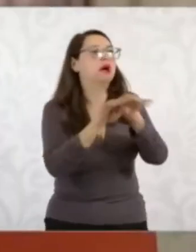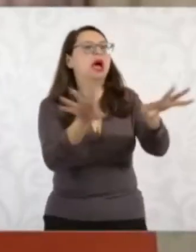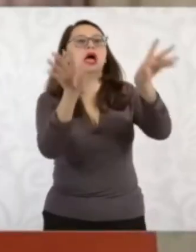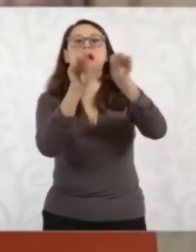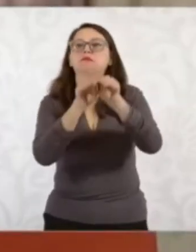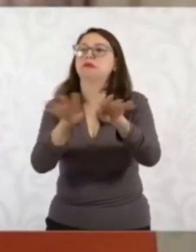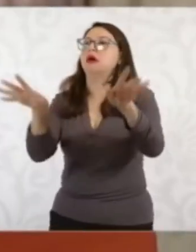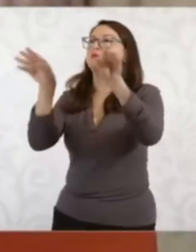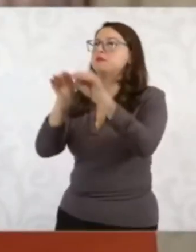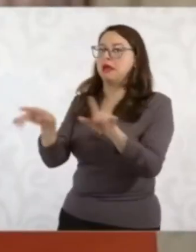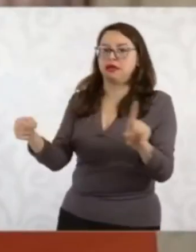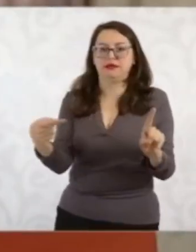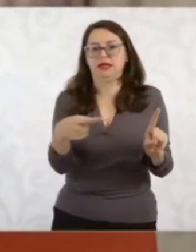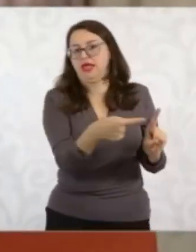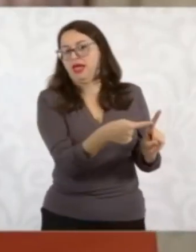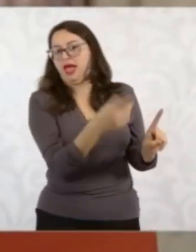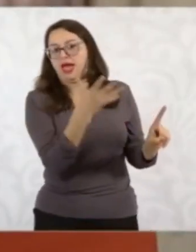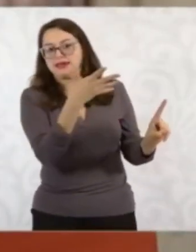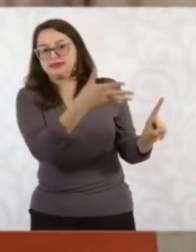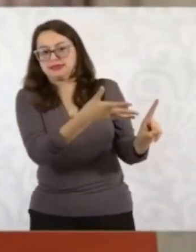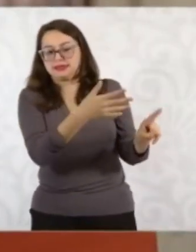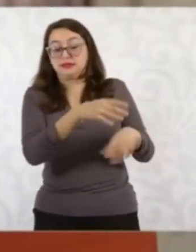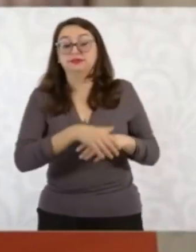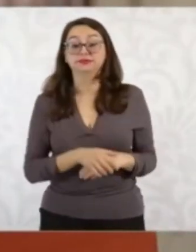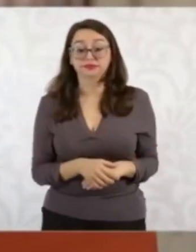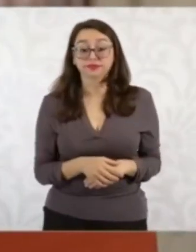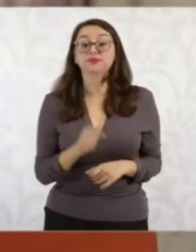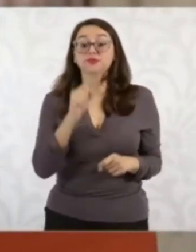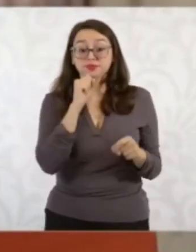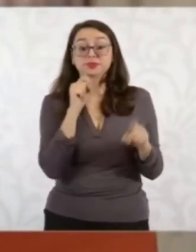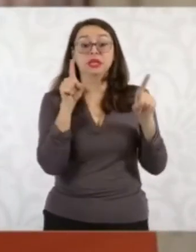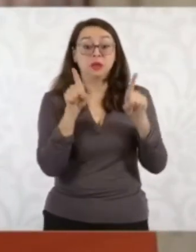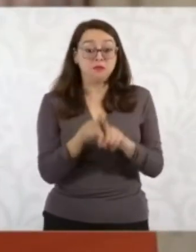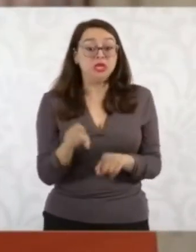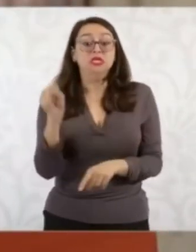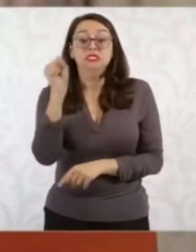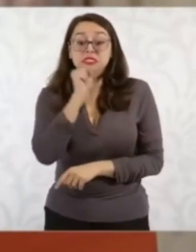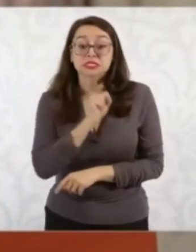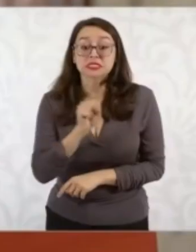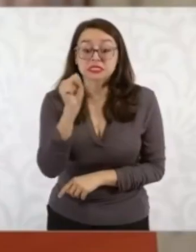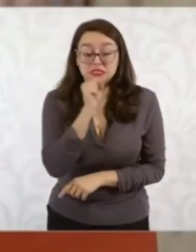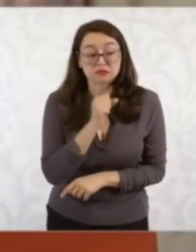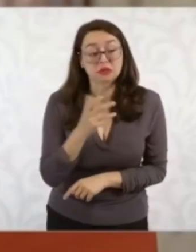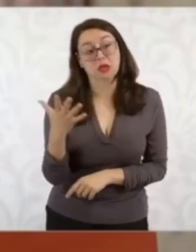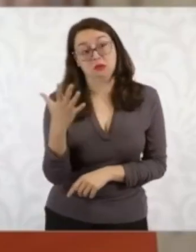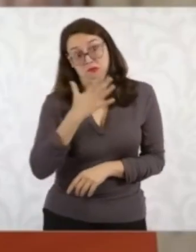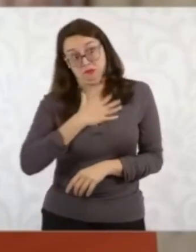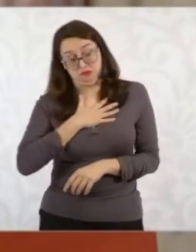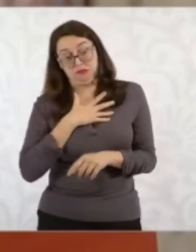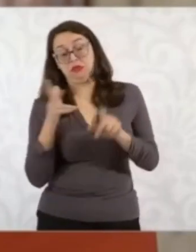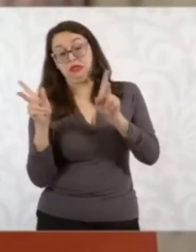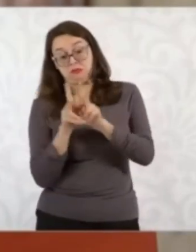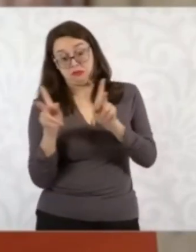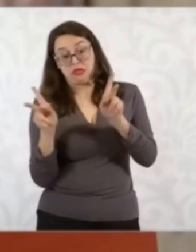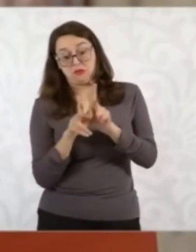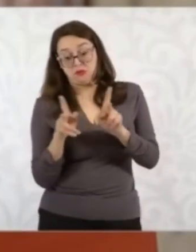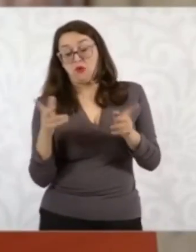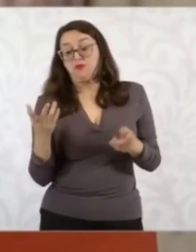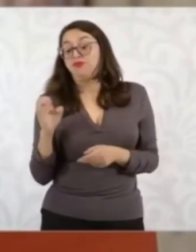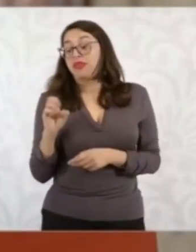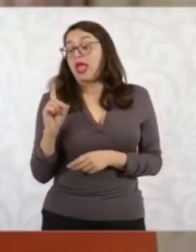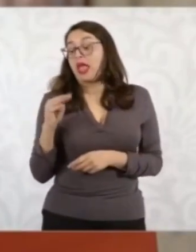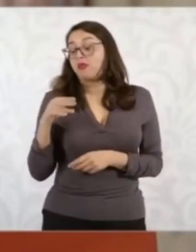También en esos días se manejó mucho en la prensa el rumor de que un primo mío, primo de presidente de la Madrid, del Mundo de la